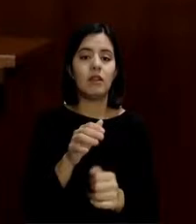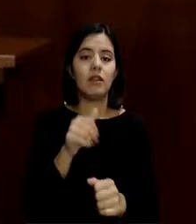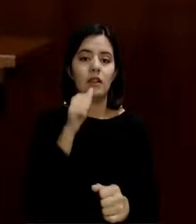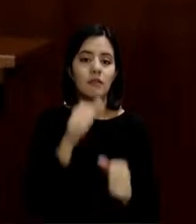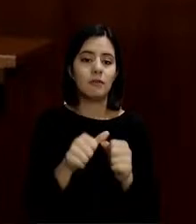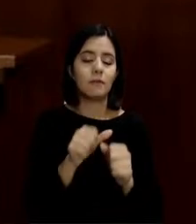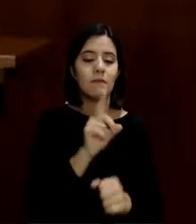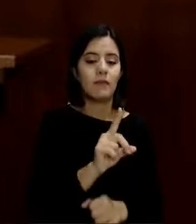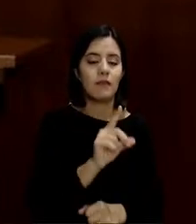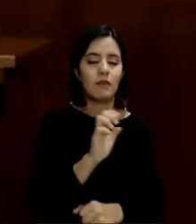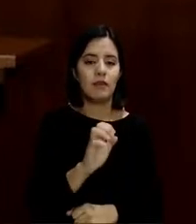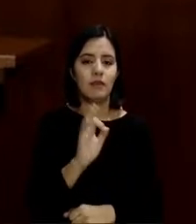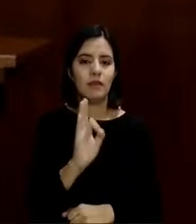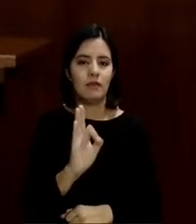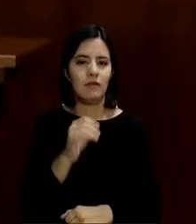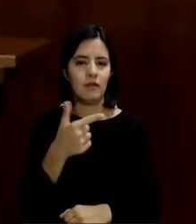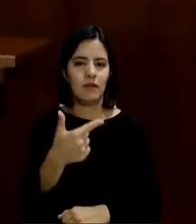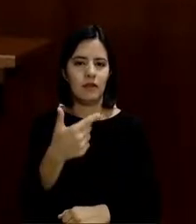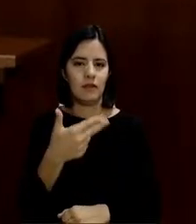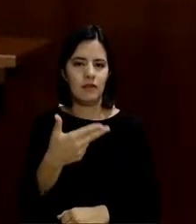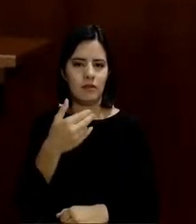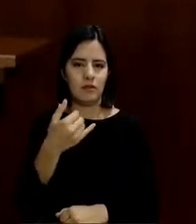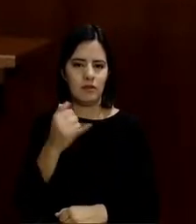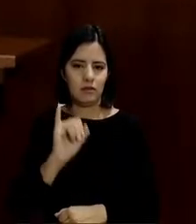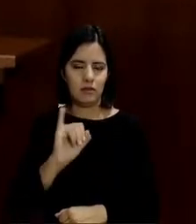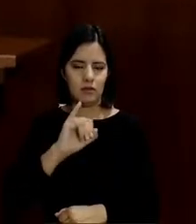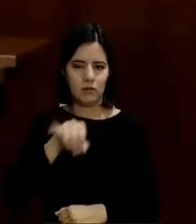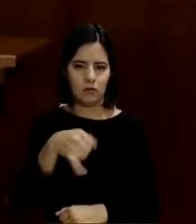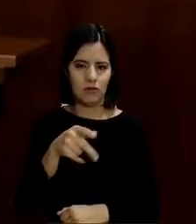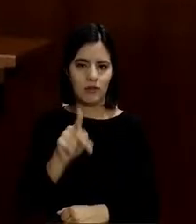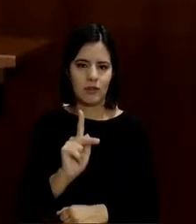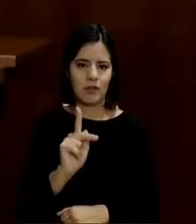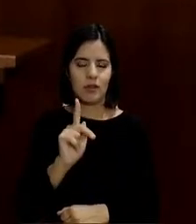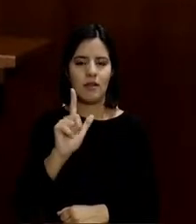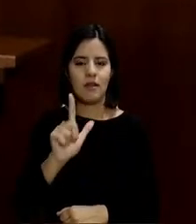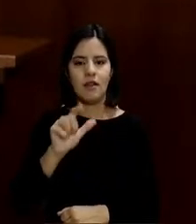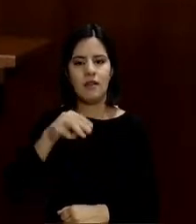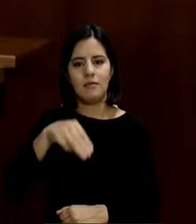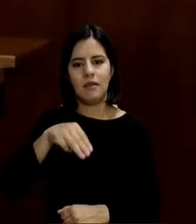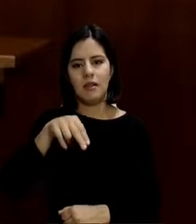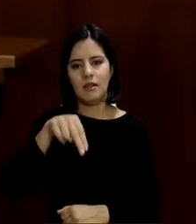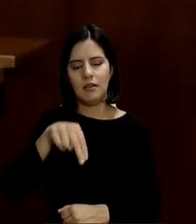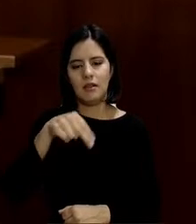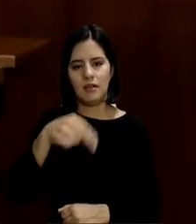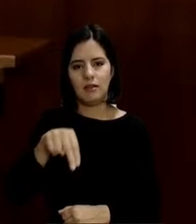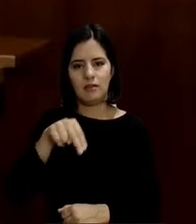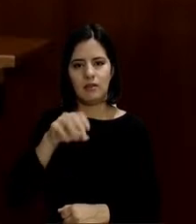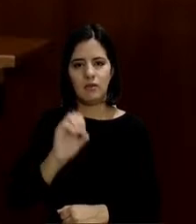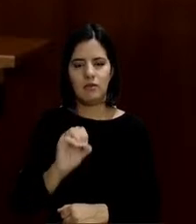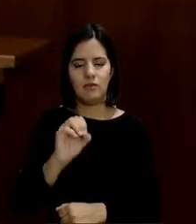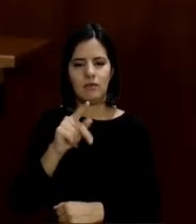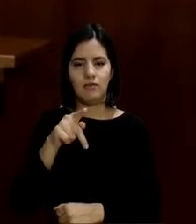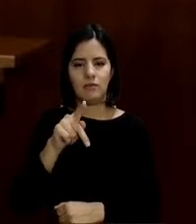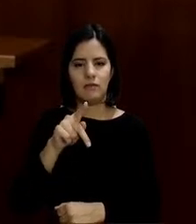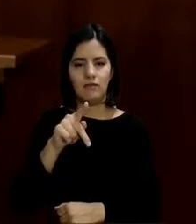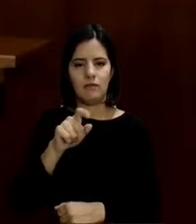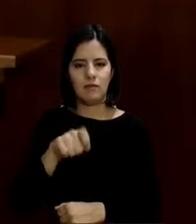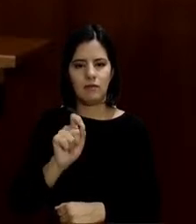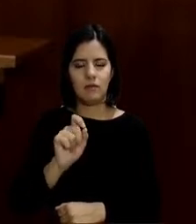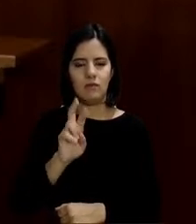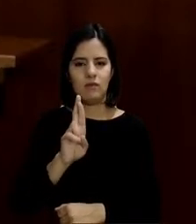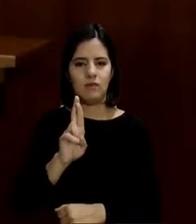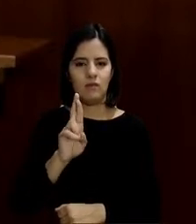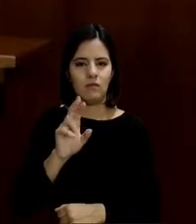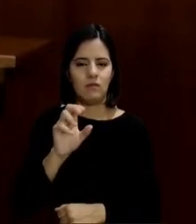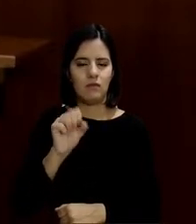E, F, G, H, I, J, K, L, M, N, N, O, P, Q,